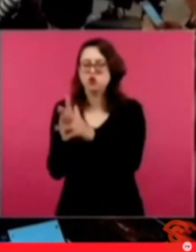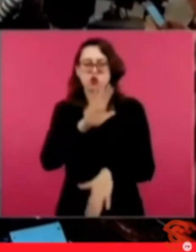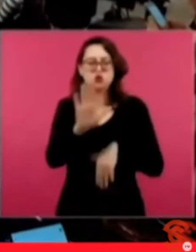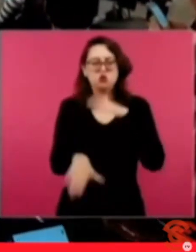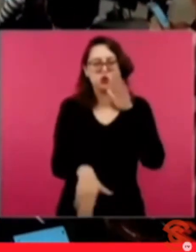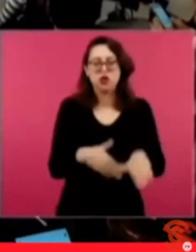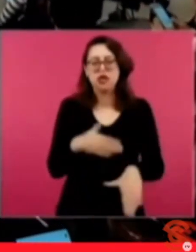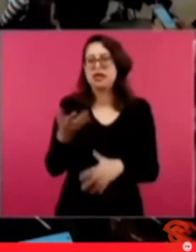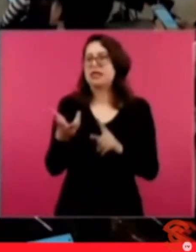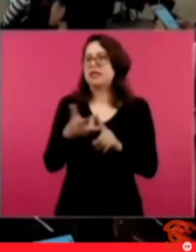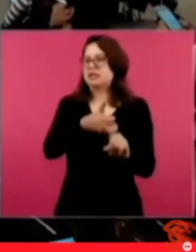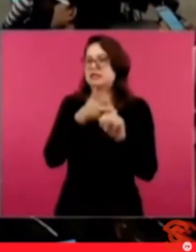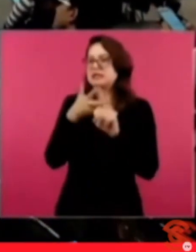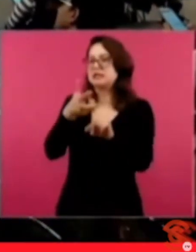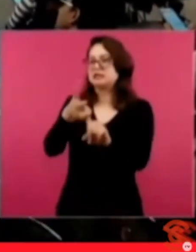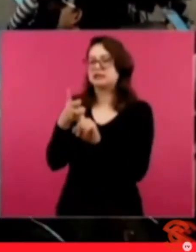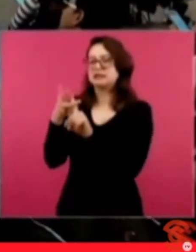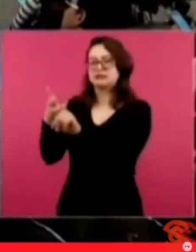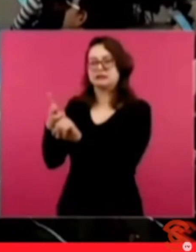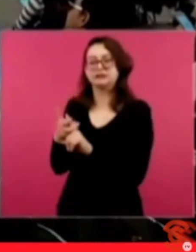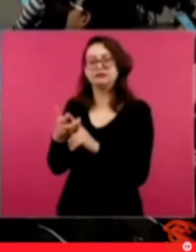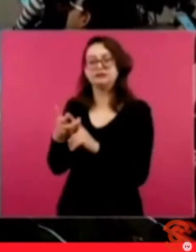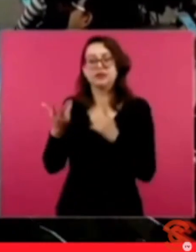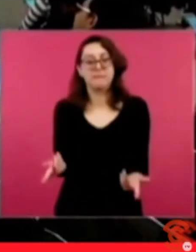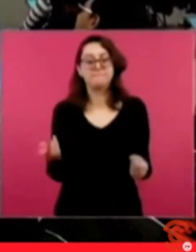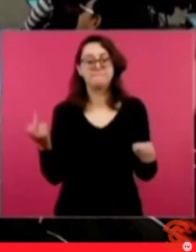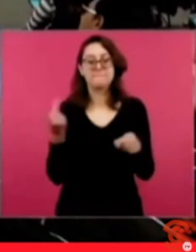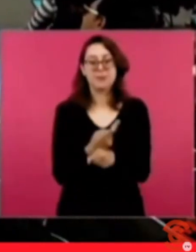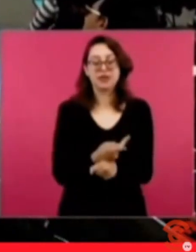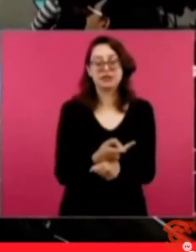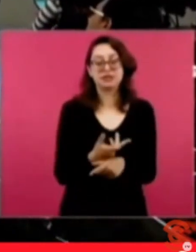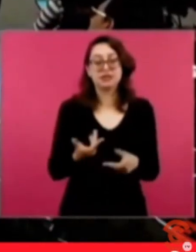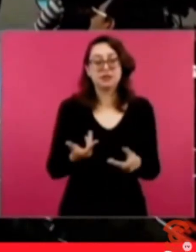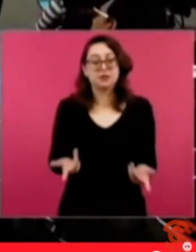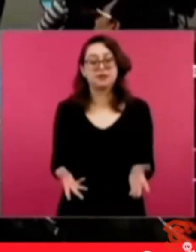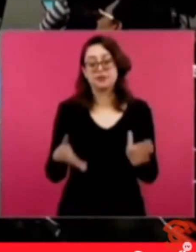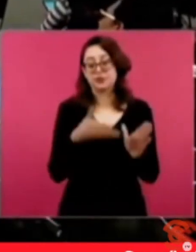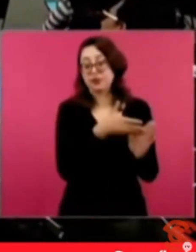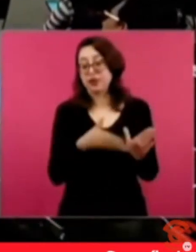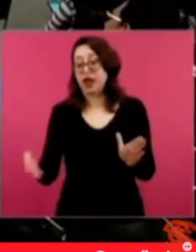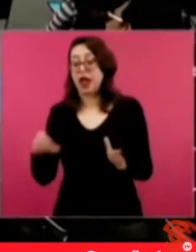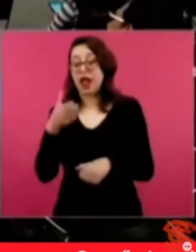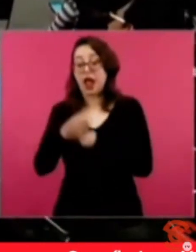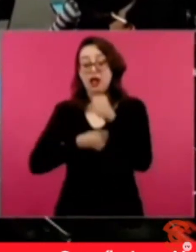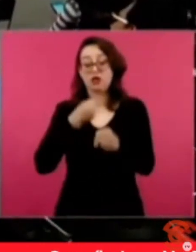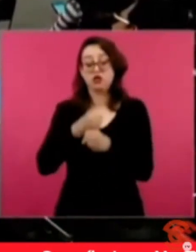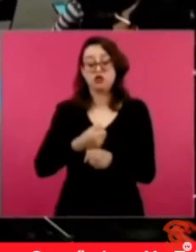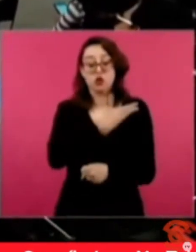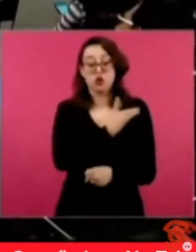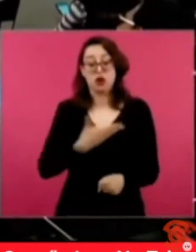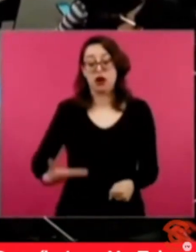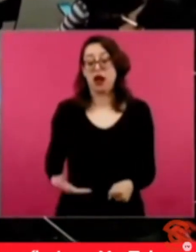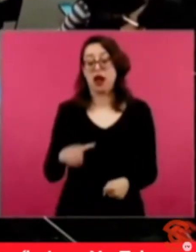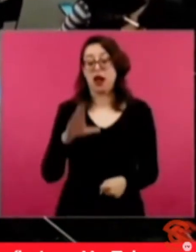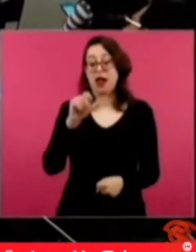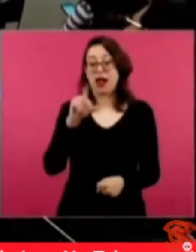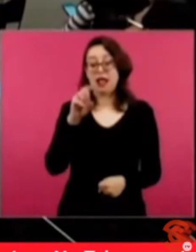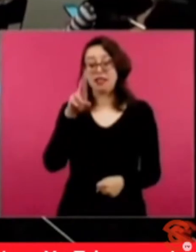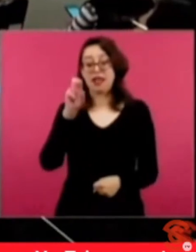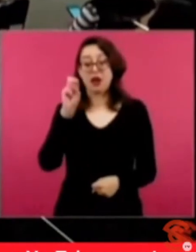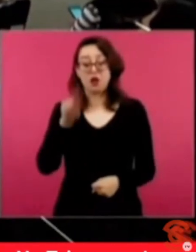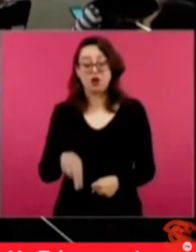preciso año, también los medios de comunicación, los corporativos, firmaron ese acuerdo para